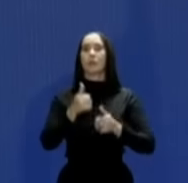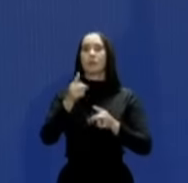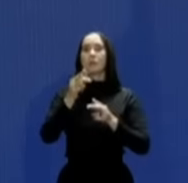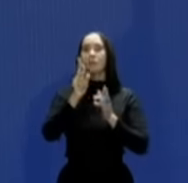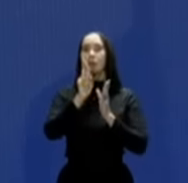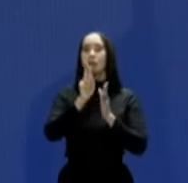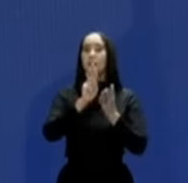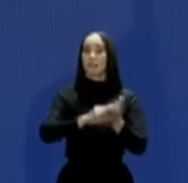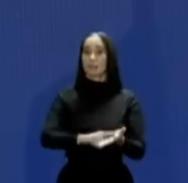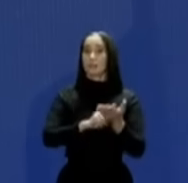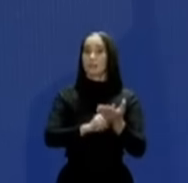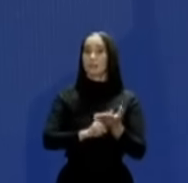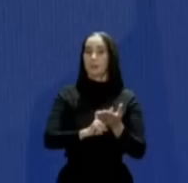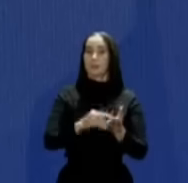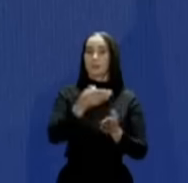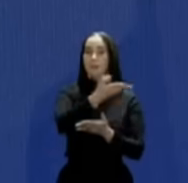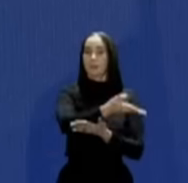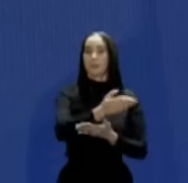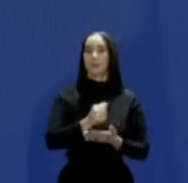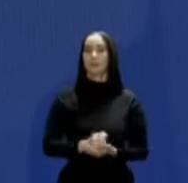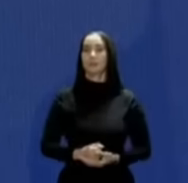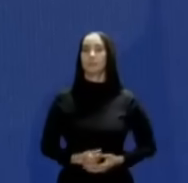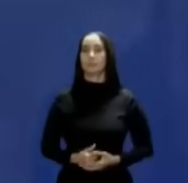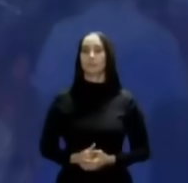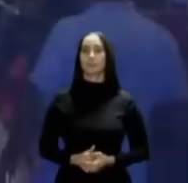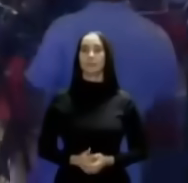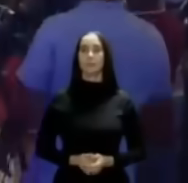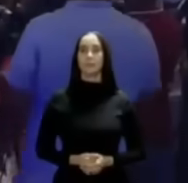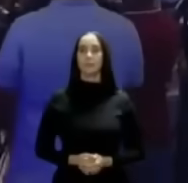resultado para ellos.